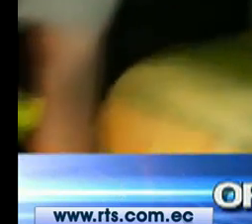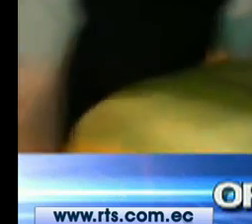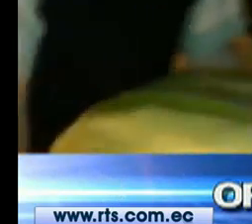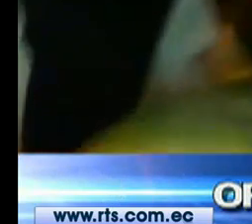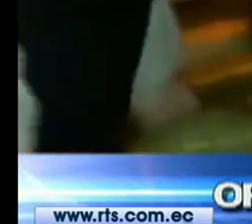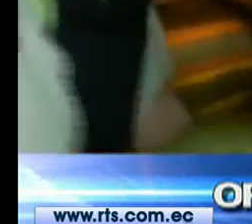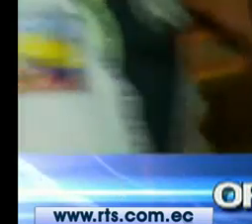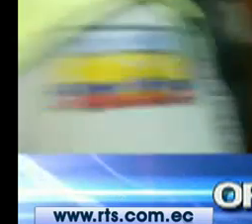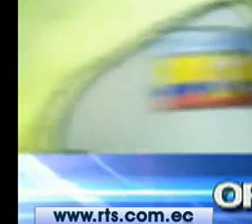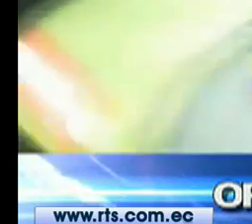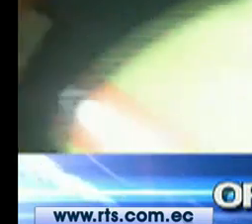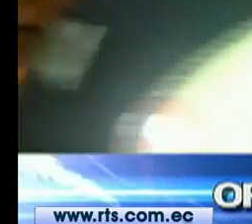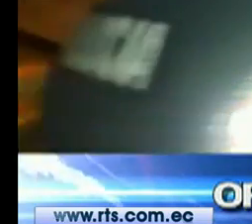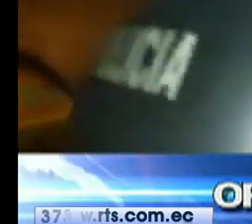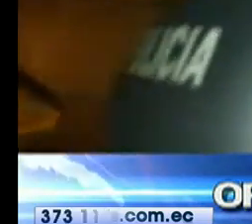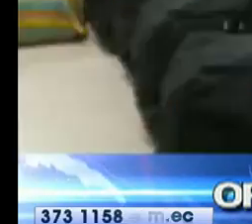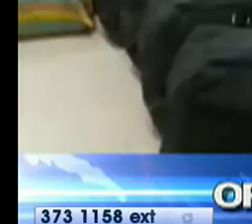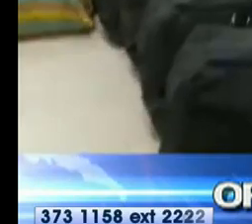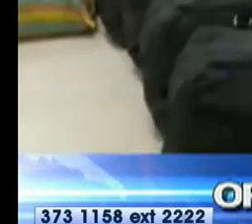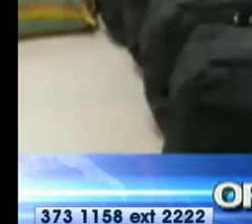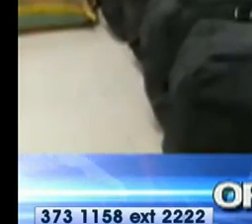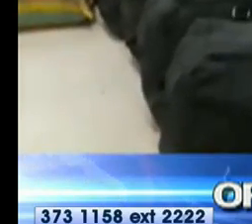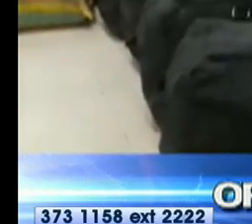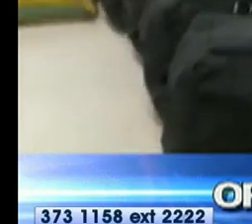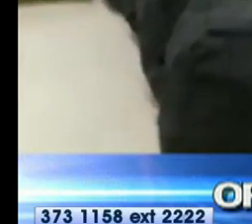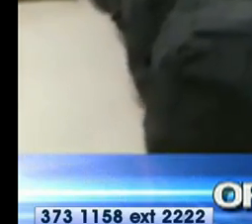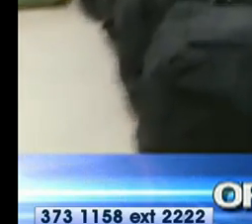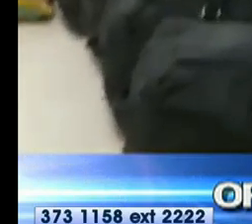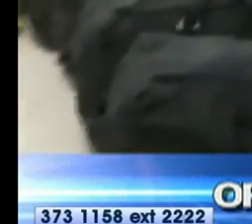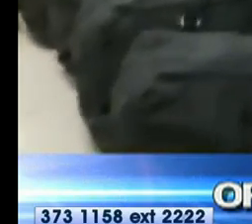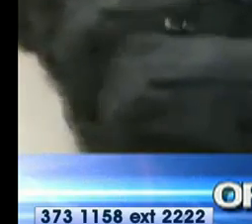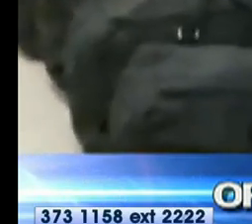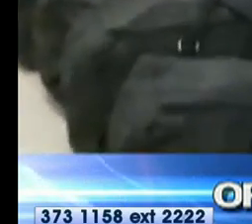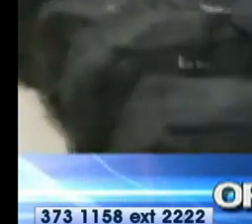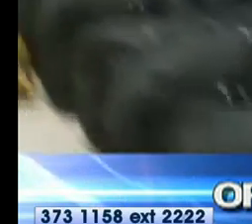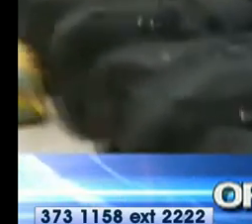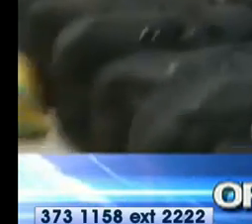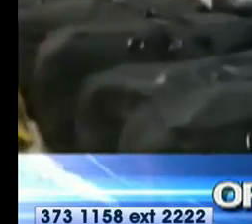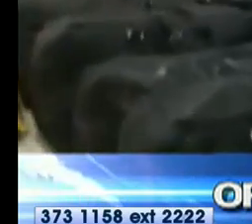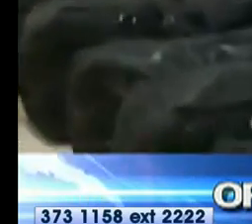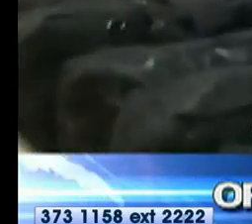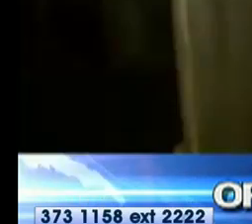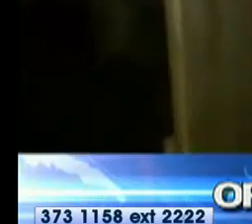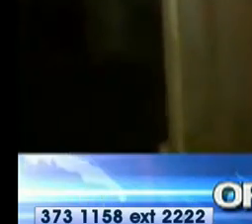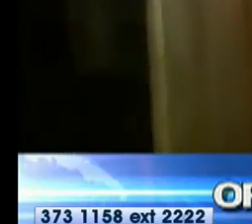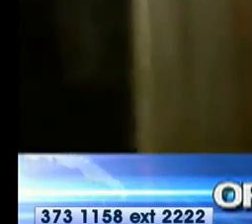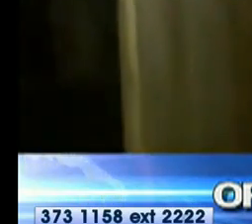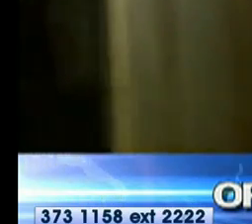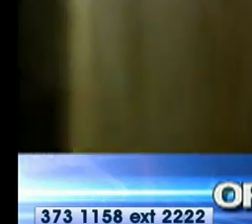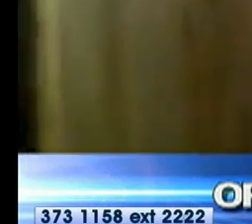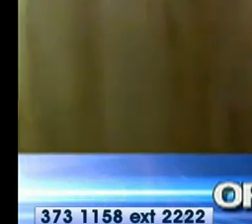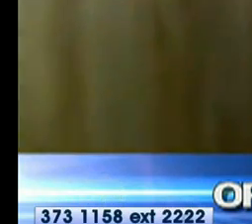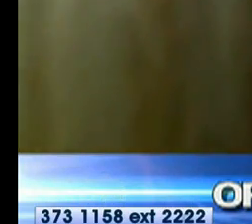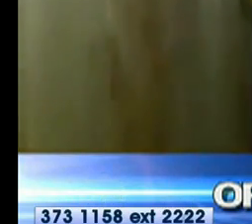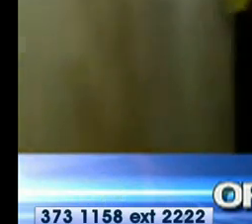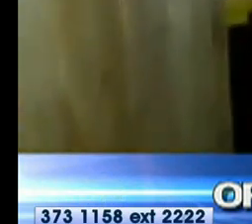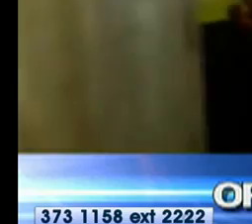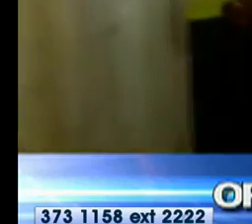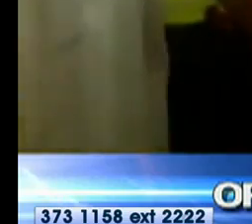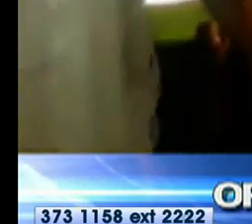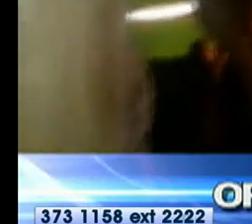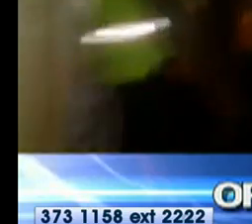Enseguida, unidades de policía decomisaron mercadería que aparentemente ingresó de forma